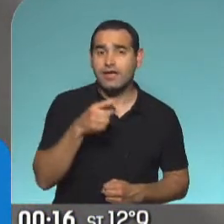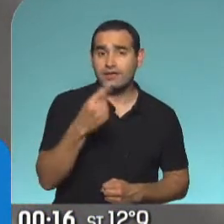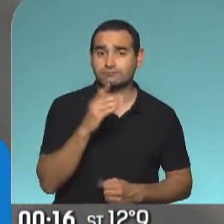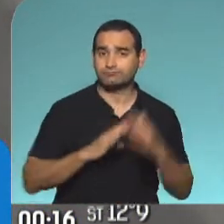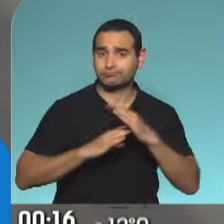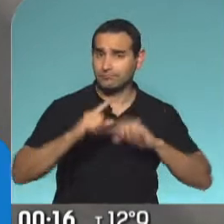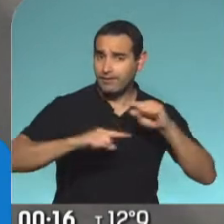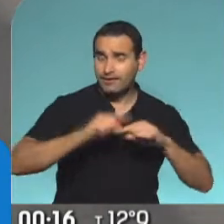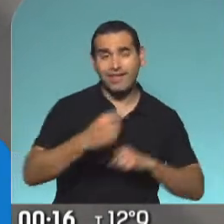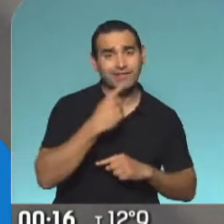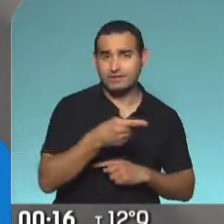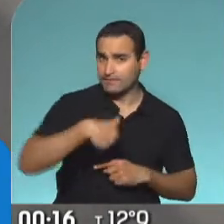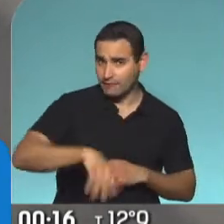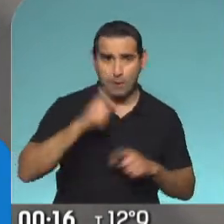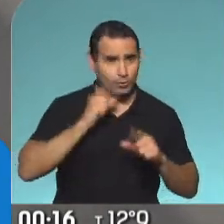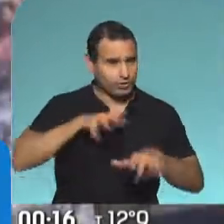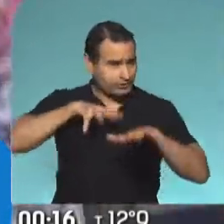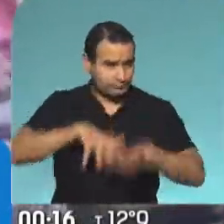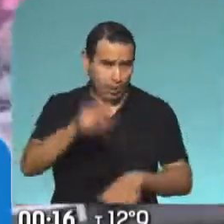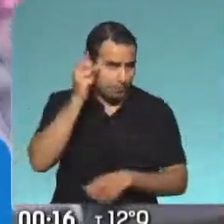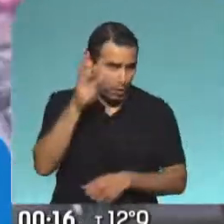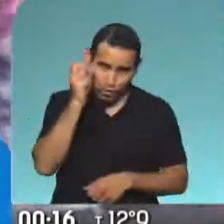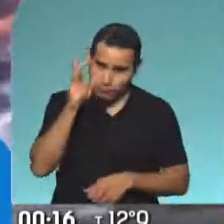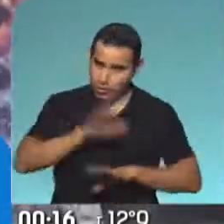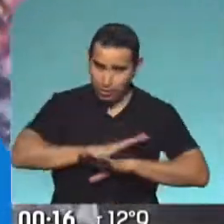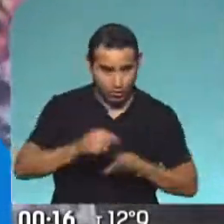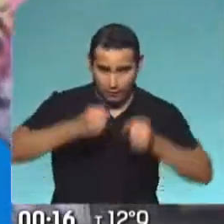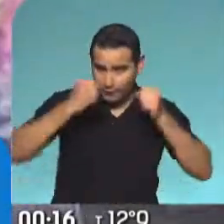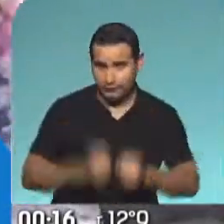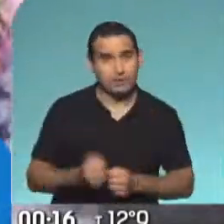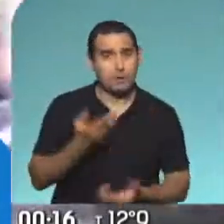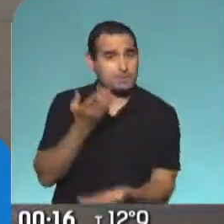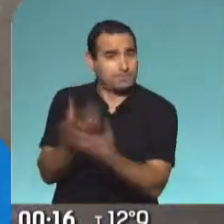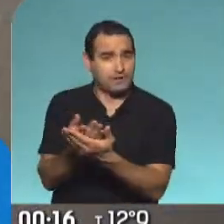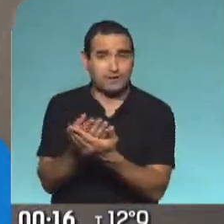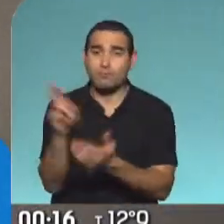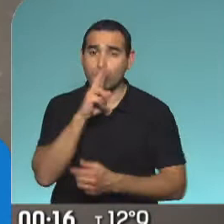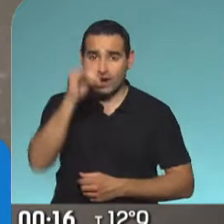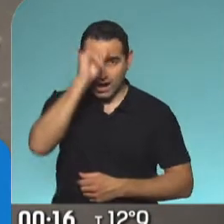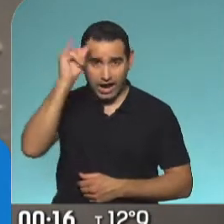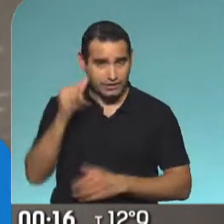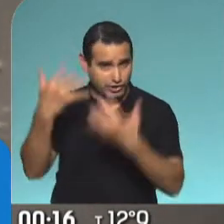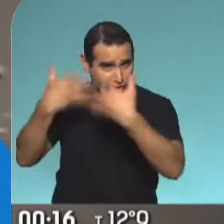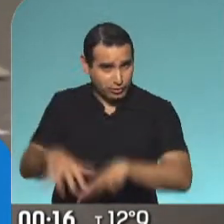conducción aseguran que profundizarán las manifestaciones y pedidos de renuncia del gobierno de Áñez y